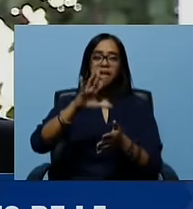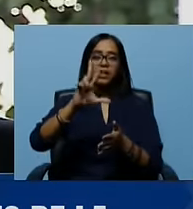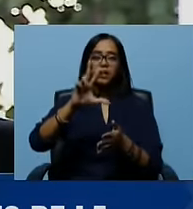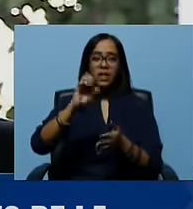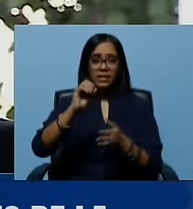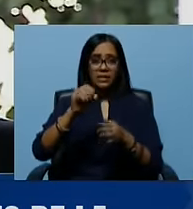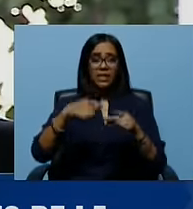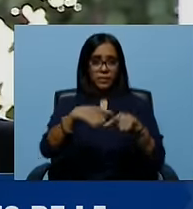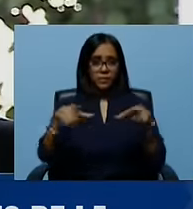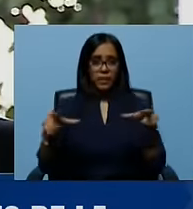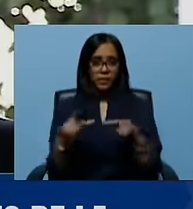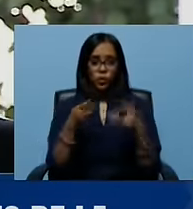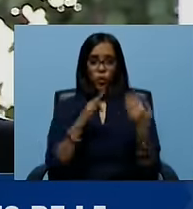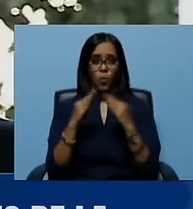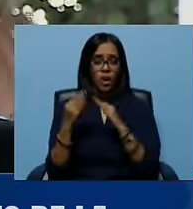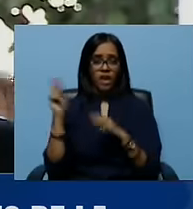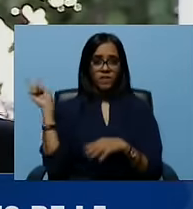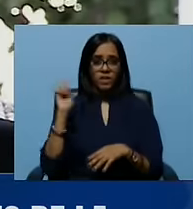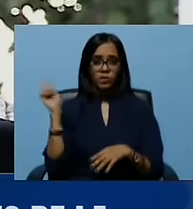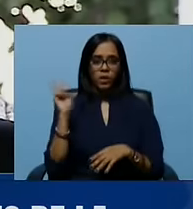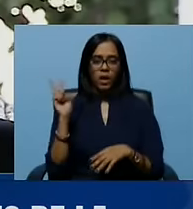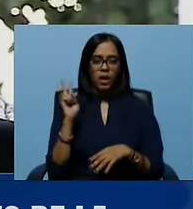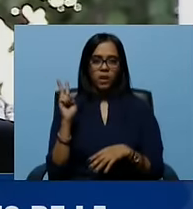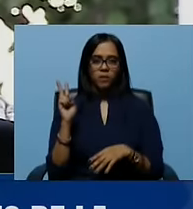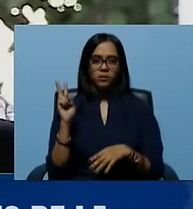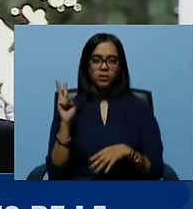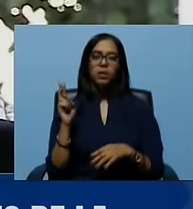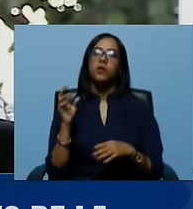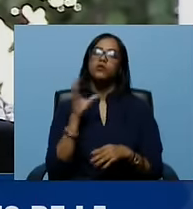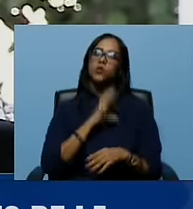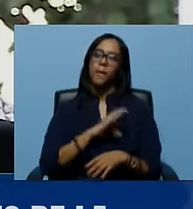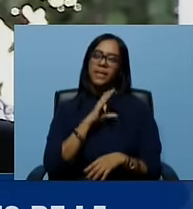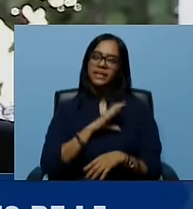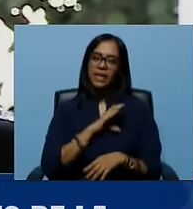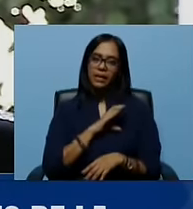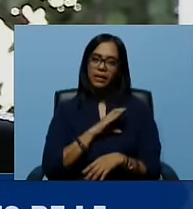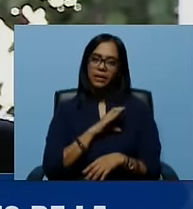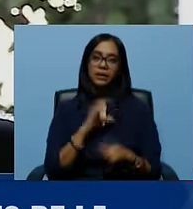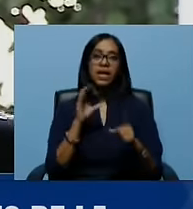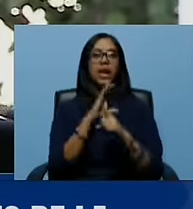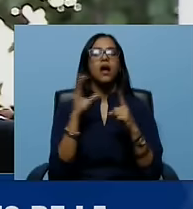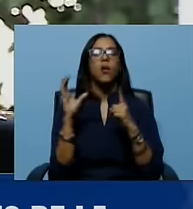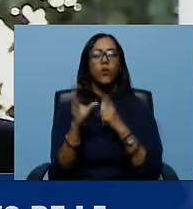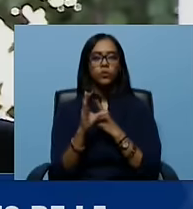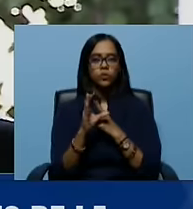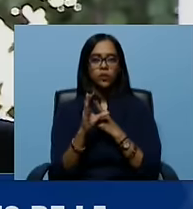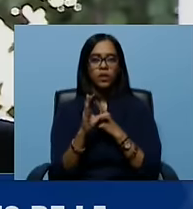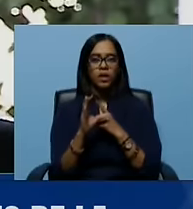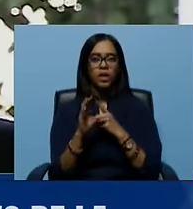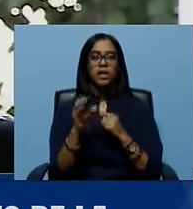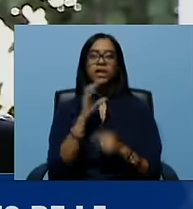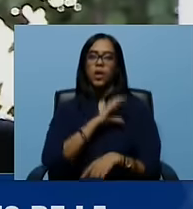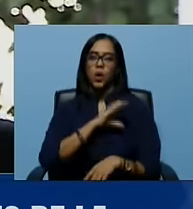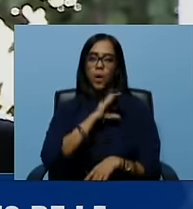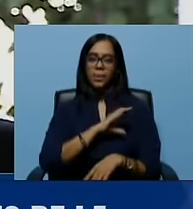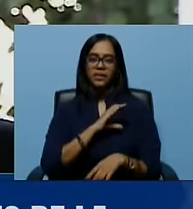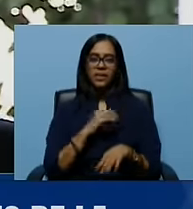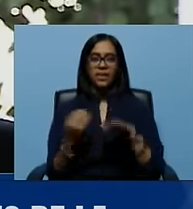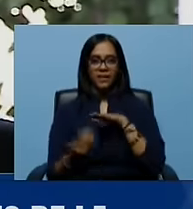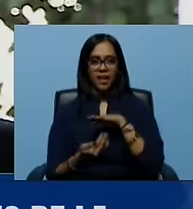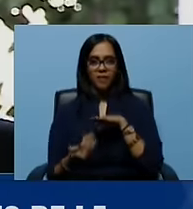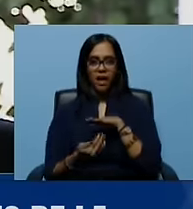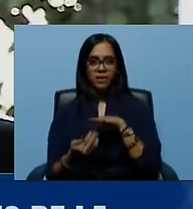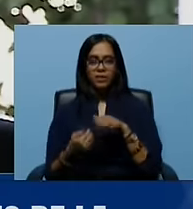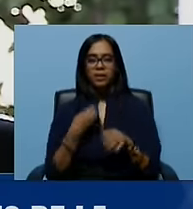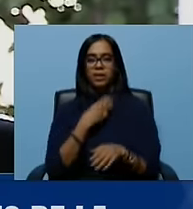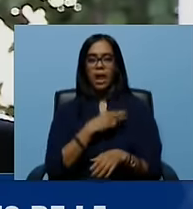circuitos comunales de Venezuela los comités de la cultura y los comités de base de la